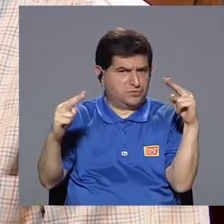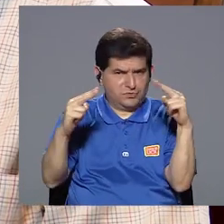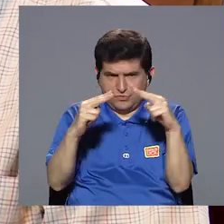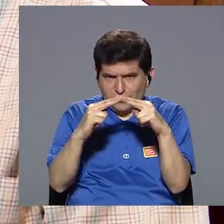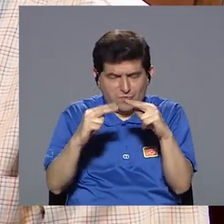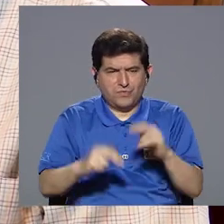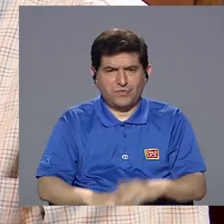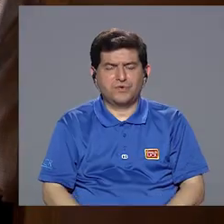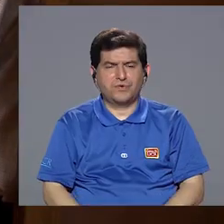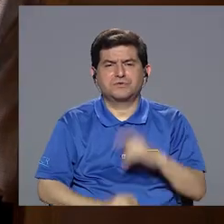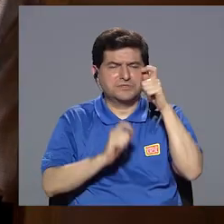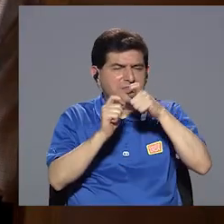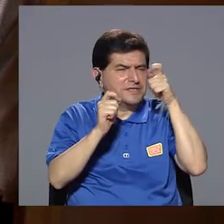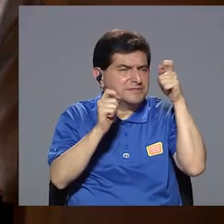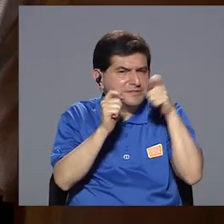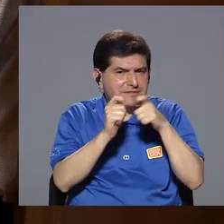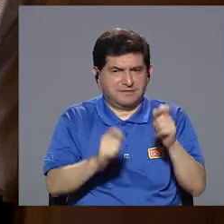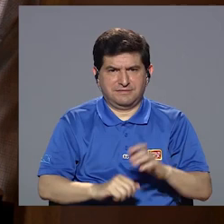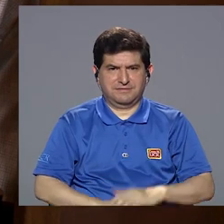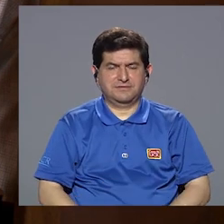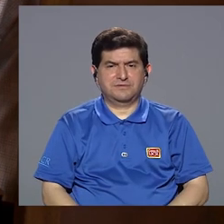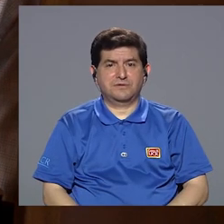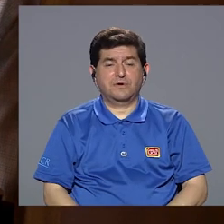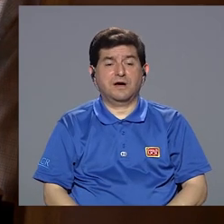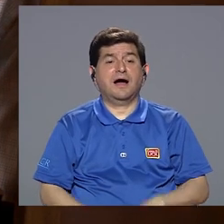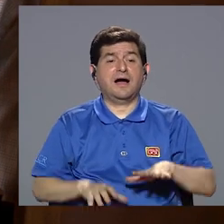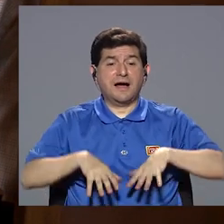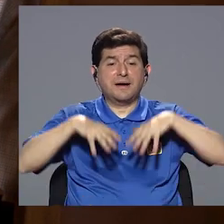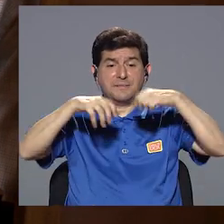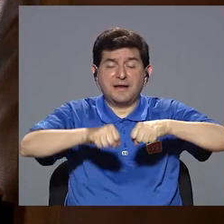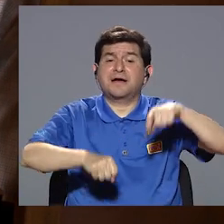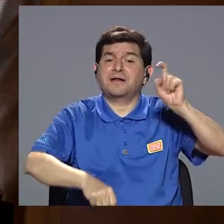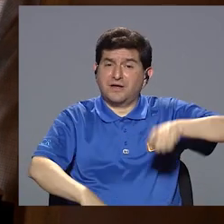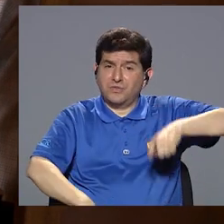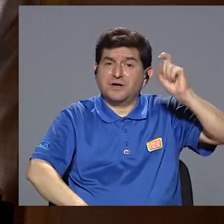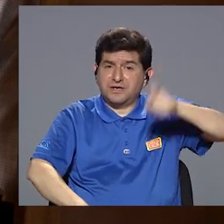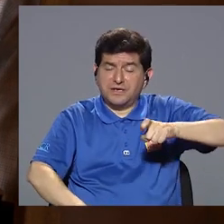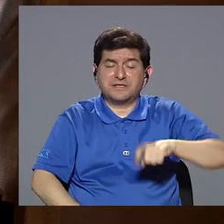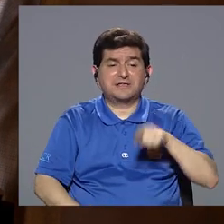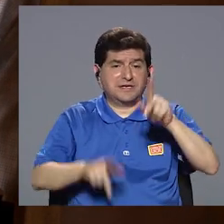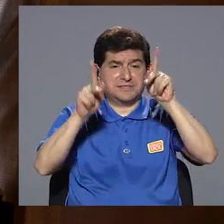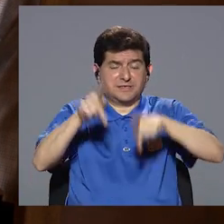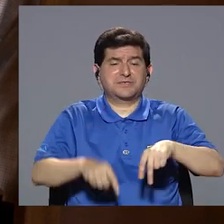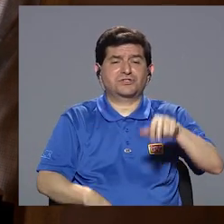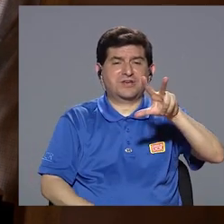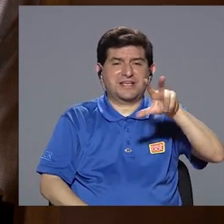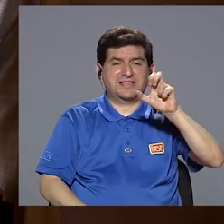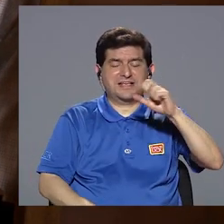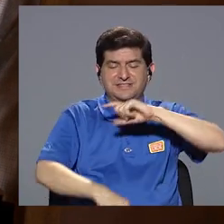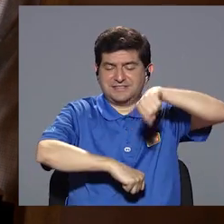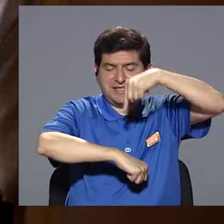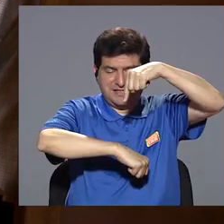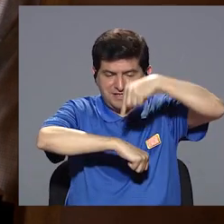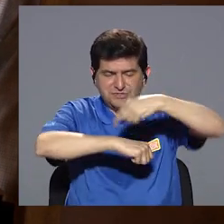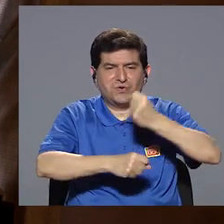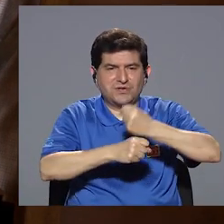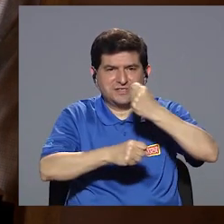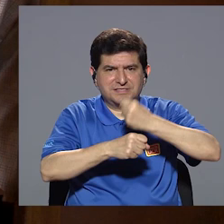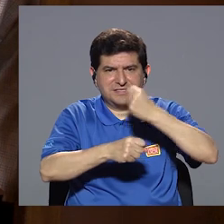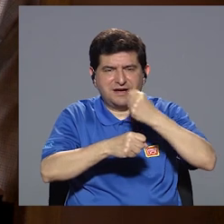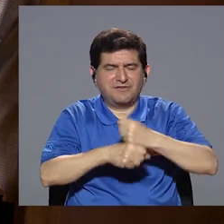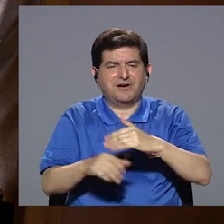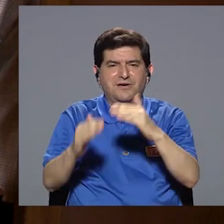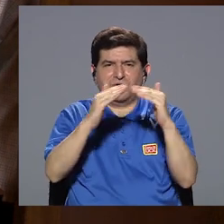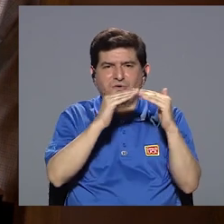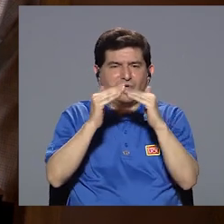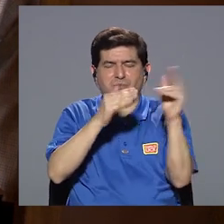personas que tal vez no lo conocen en detalle en total para poder graduarse tienen que realizar 300 horas